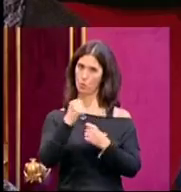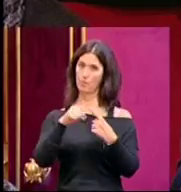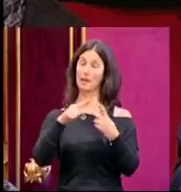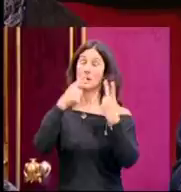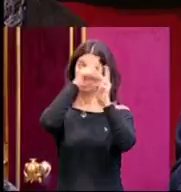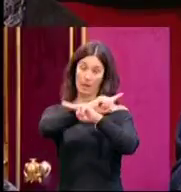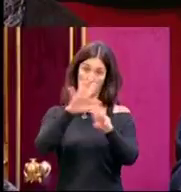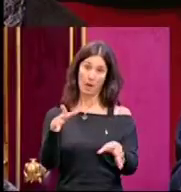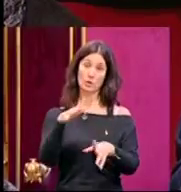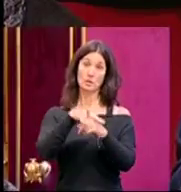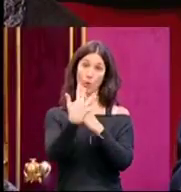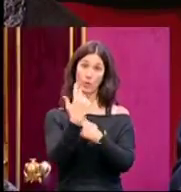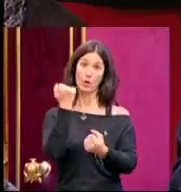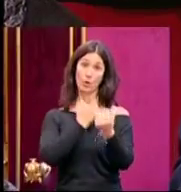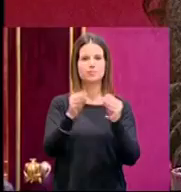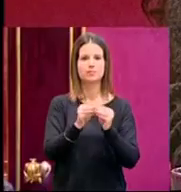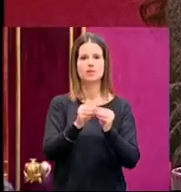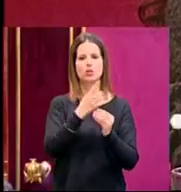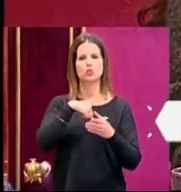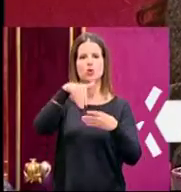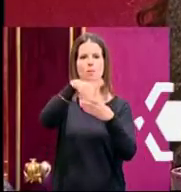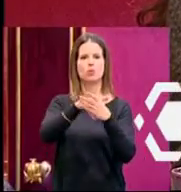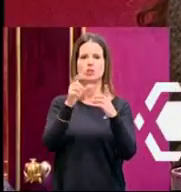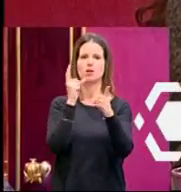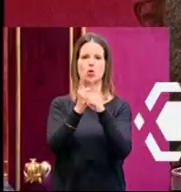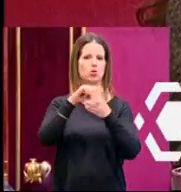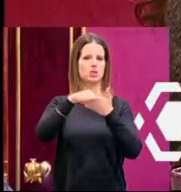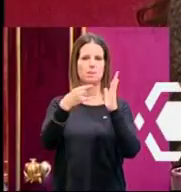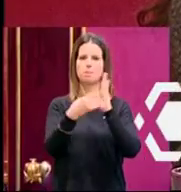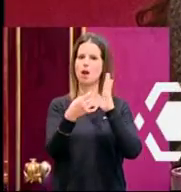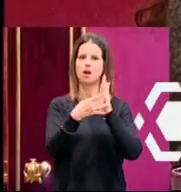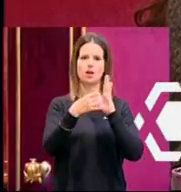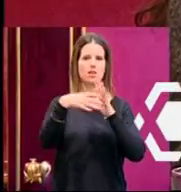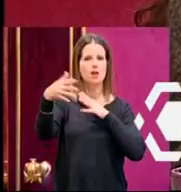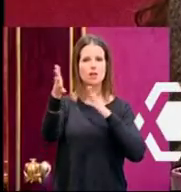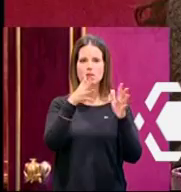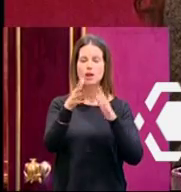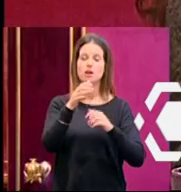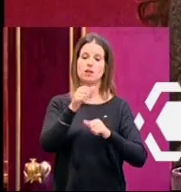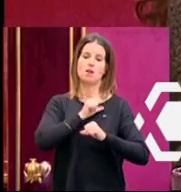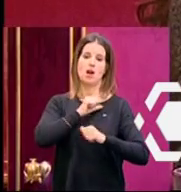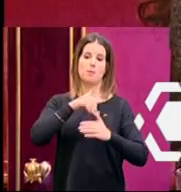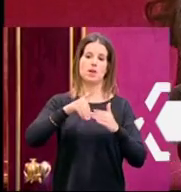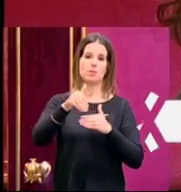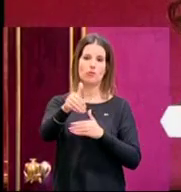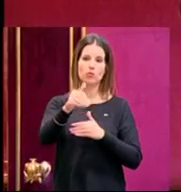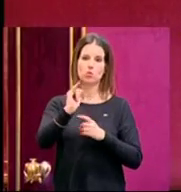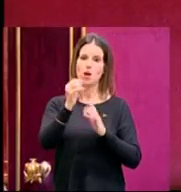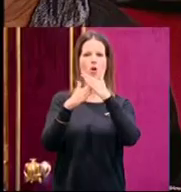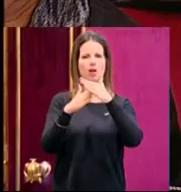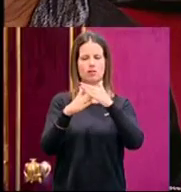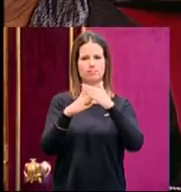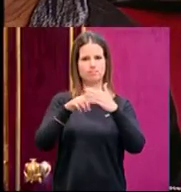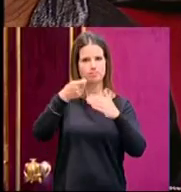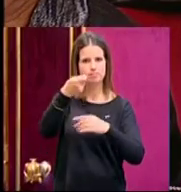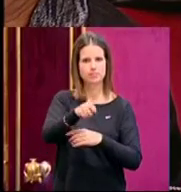concejal de Izquierda Unida. Que vamos a votar en contra del plan de calidad del aire y que esperemos que se aterricen en medidas concretas.